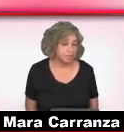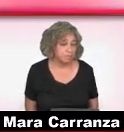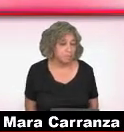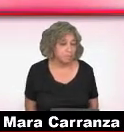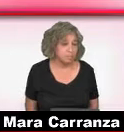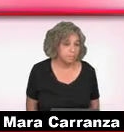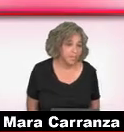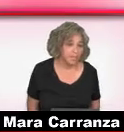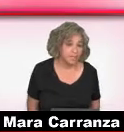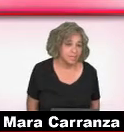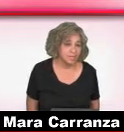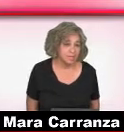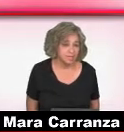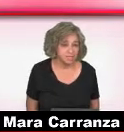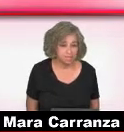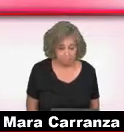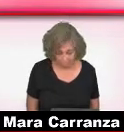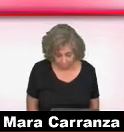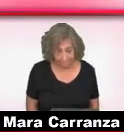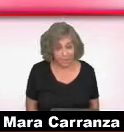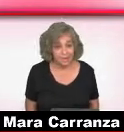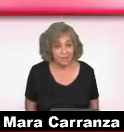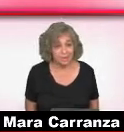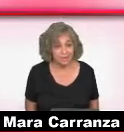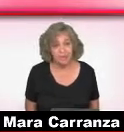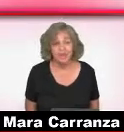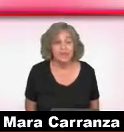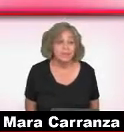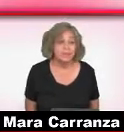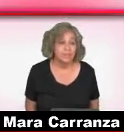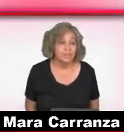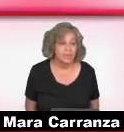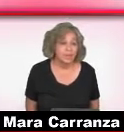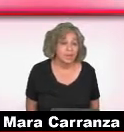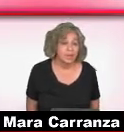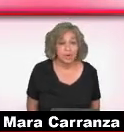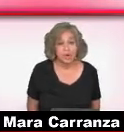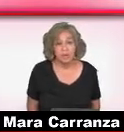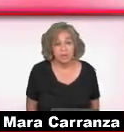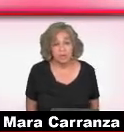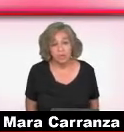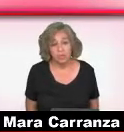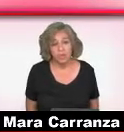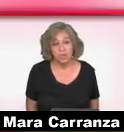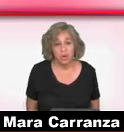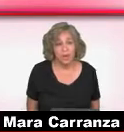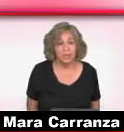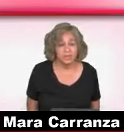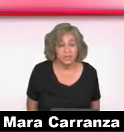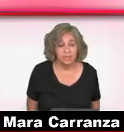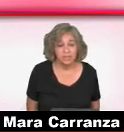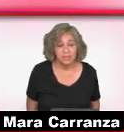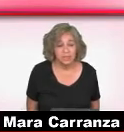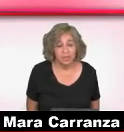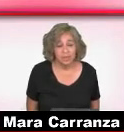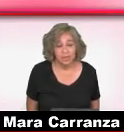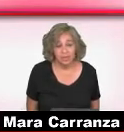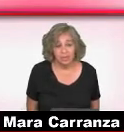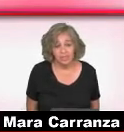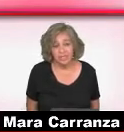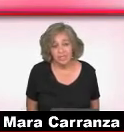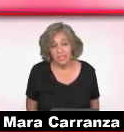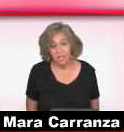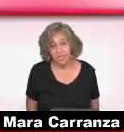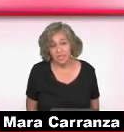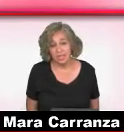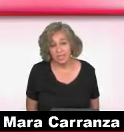como mexicanos a alguien que tenga un pasado bad. Difícil. Y no se les está corriendo. Es lo más claro. Running you out. Es una protesta